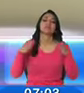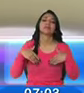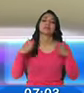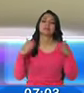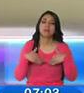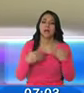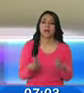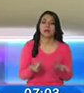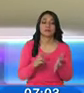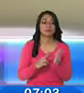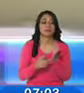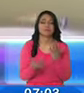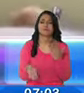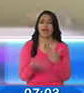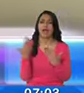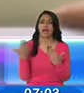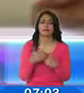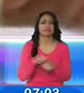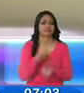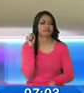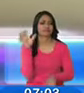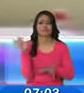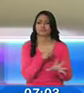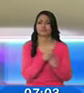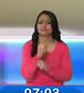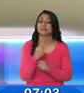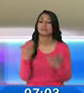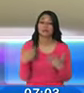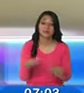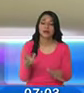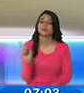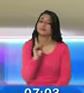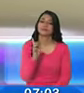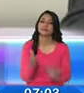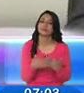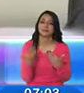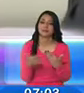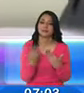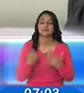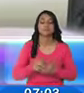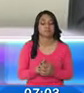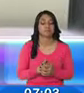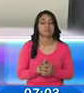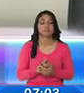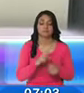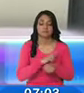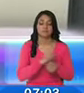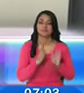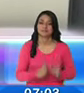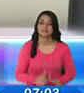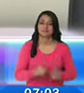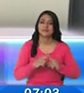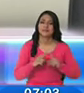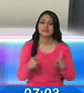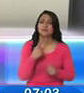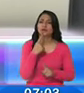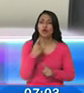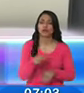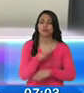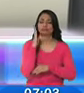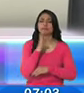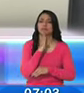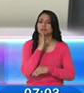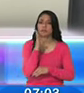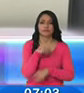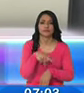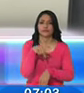tanto, no es tan fácil como se ve desde ese escenario. Chiriboga también defiende la compostura profesional que él ha